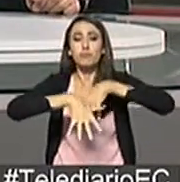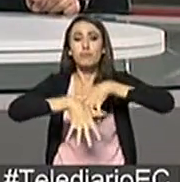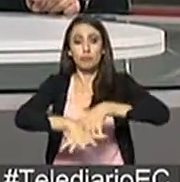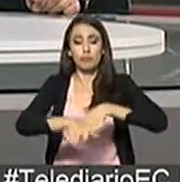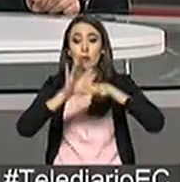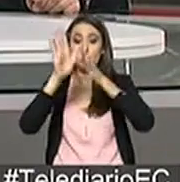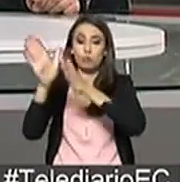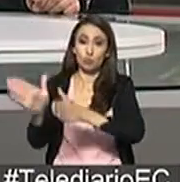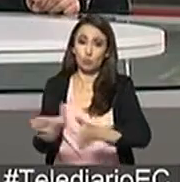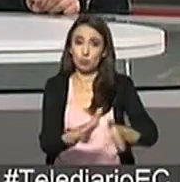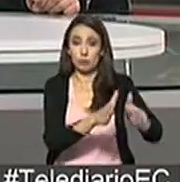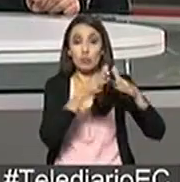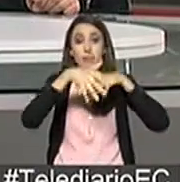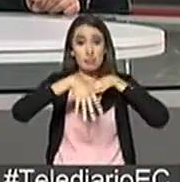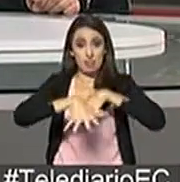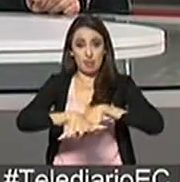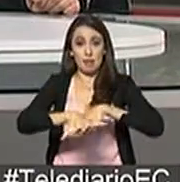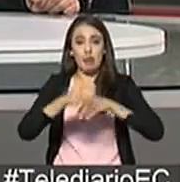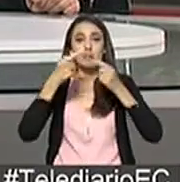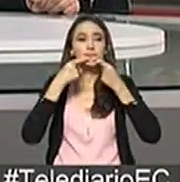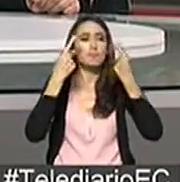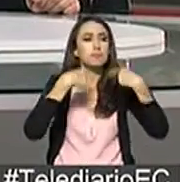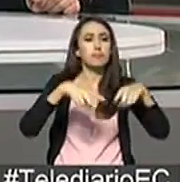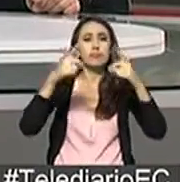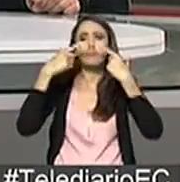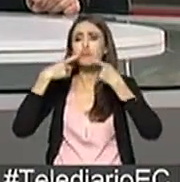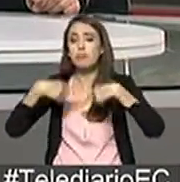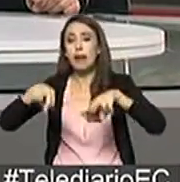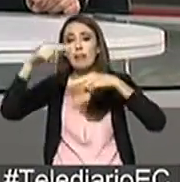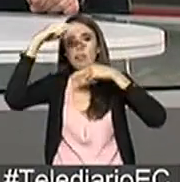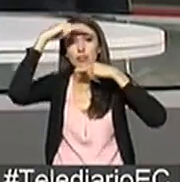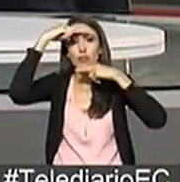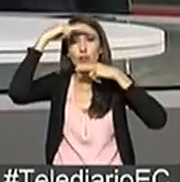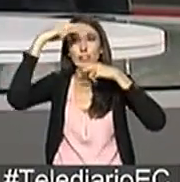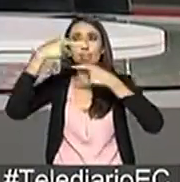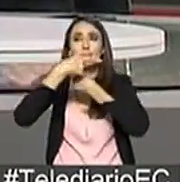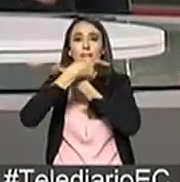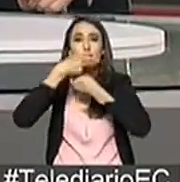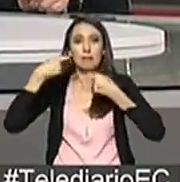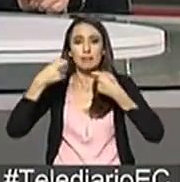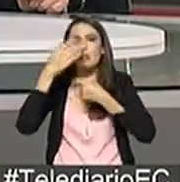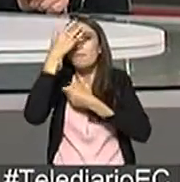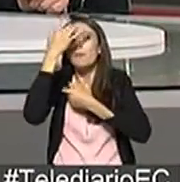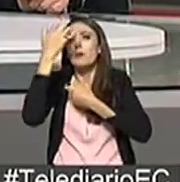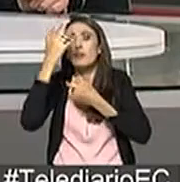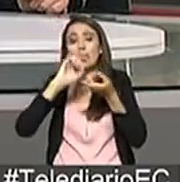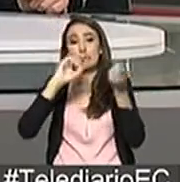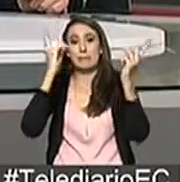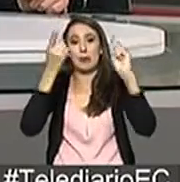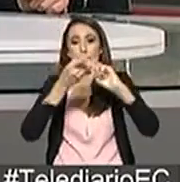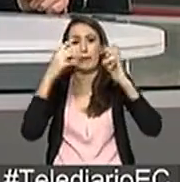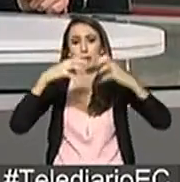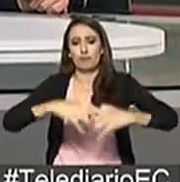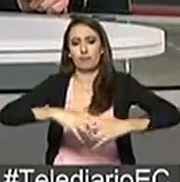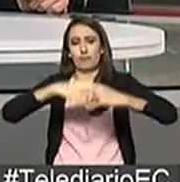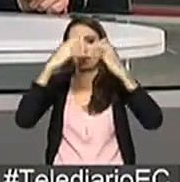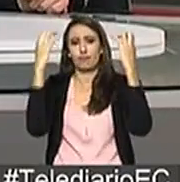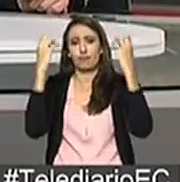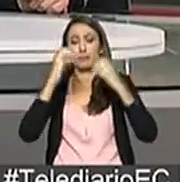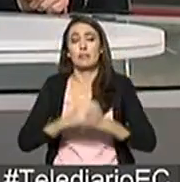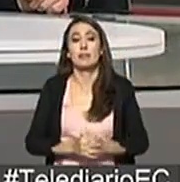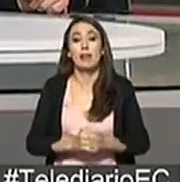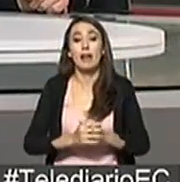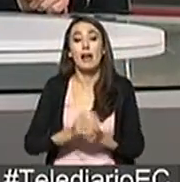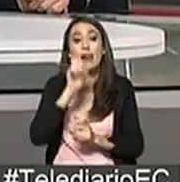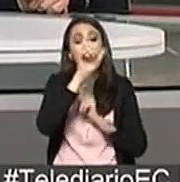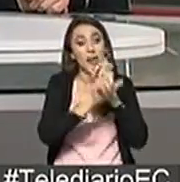durante las jornadas de protesta se difundieron miles de noticias falsas para afectar la estabilidad del Ejecutivo. La funcionaria aseguró